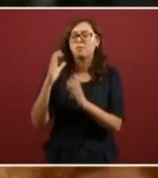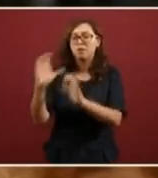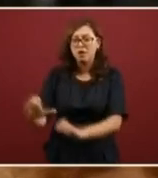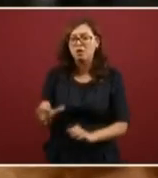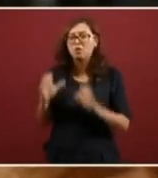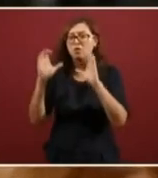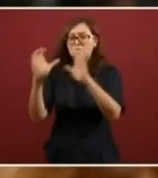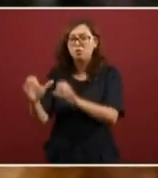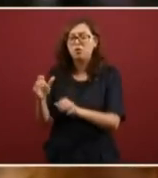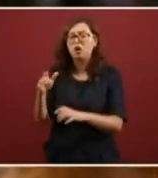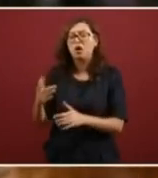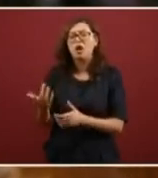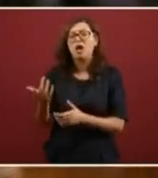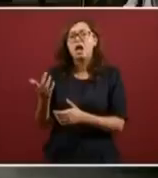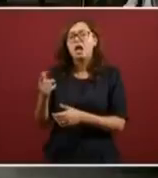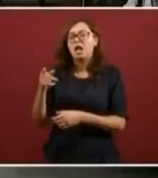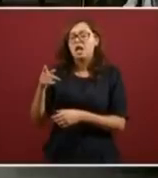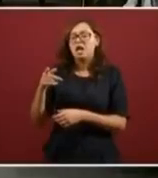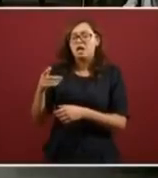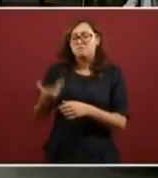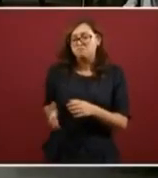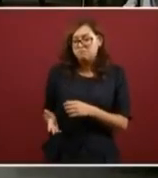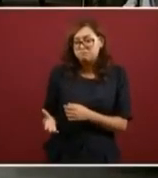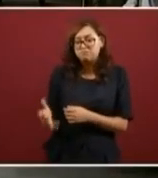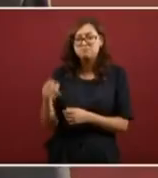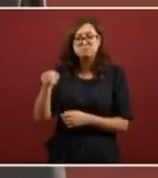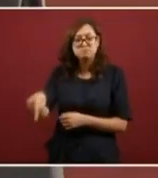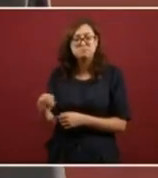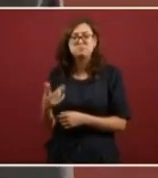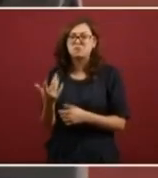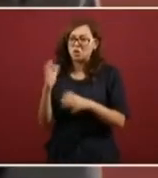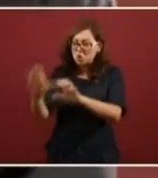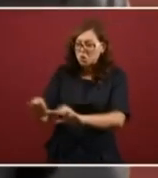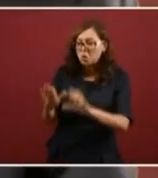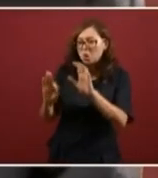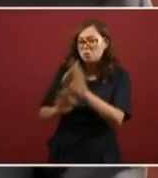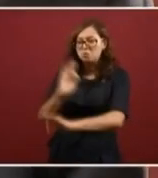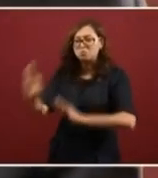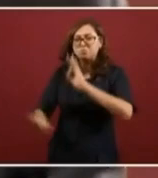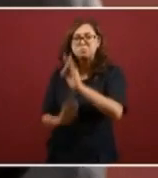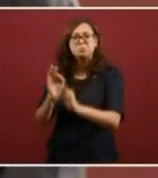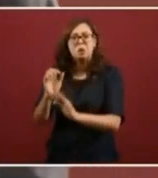de la vaquita marina. Muchas gracias. Bueno, el primer caso,